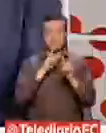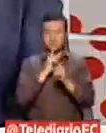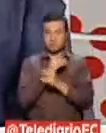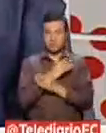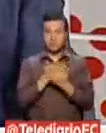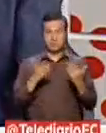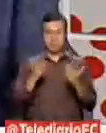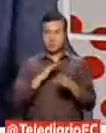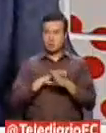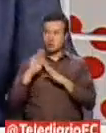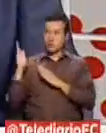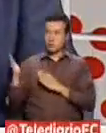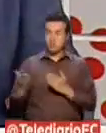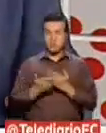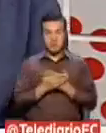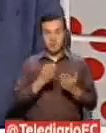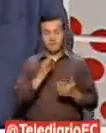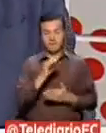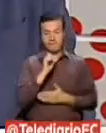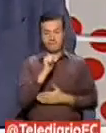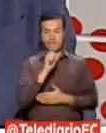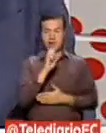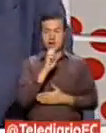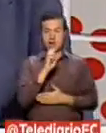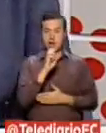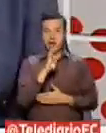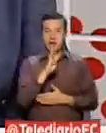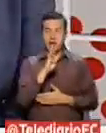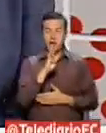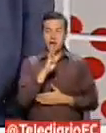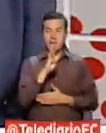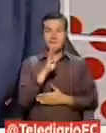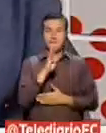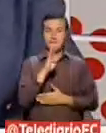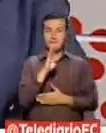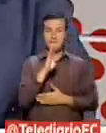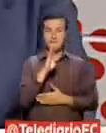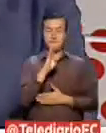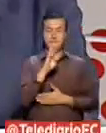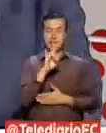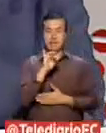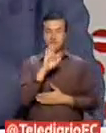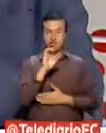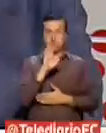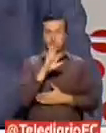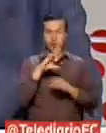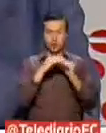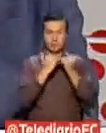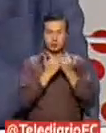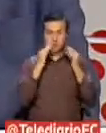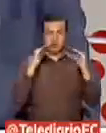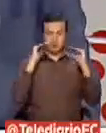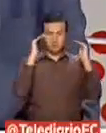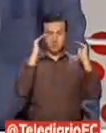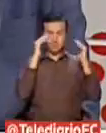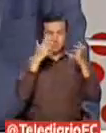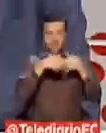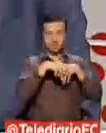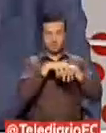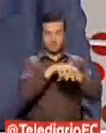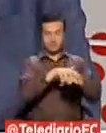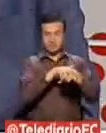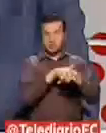6:59. Nuestro invitado Fabricio Villamar, asambleísta por Pichincha, integrante de la Comisión de Soberanía,